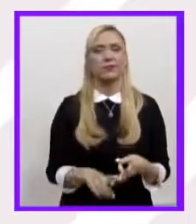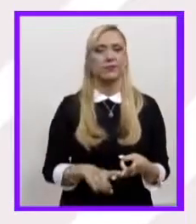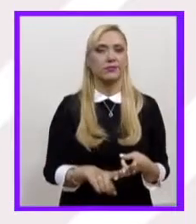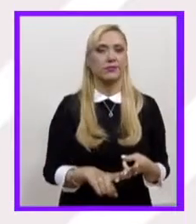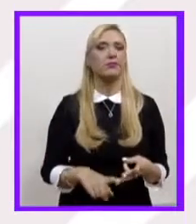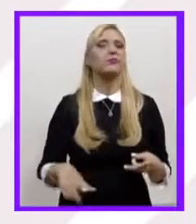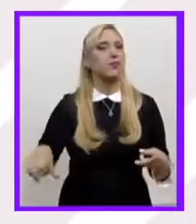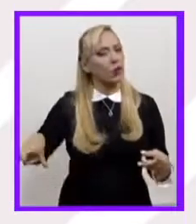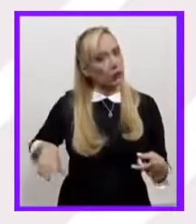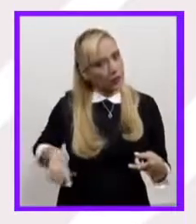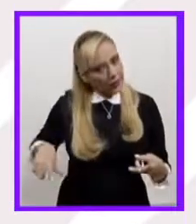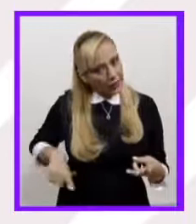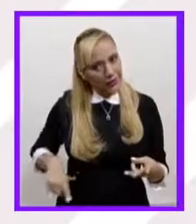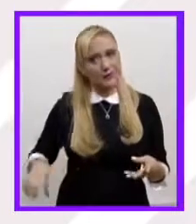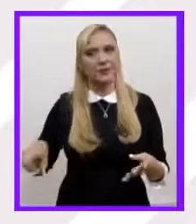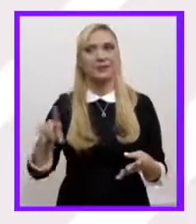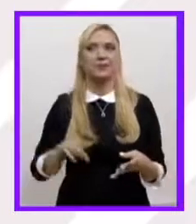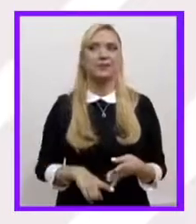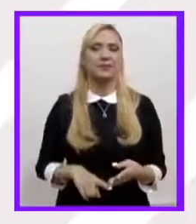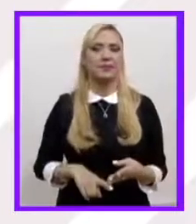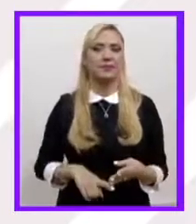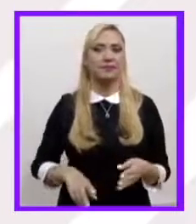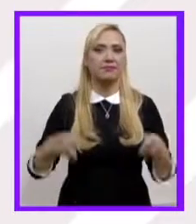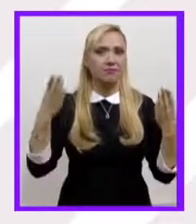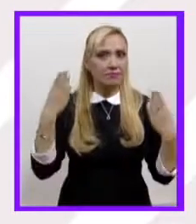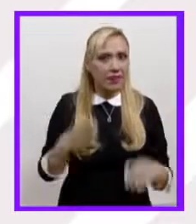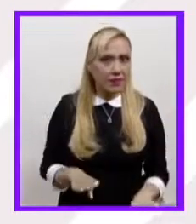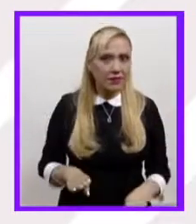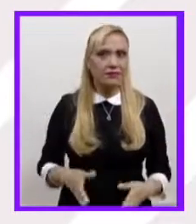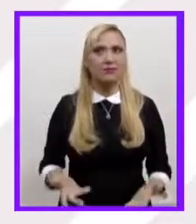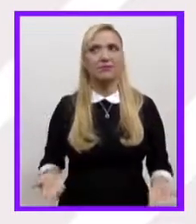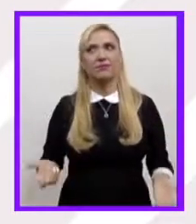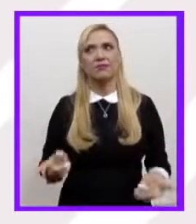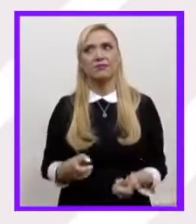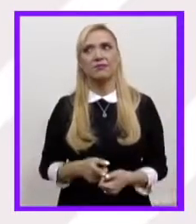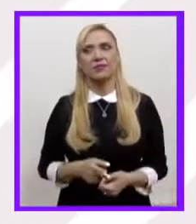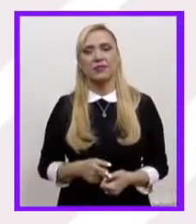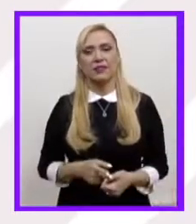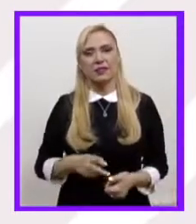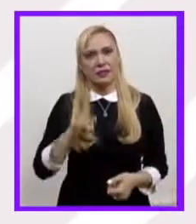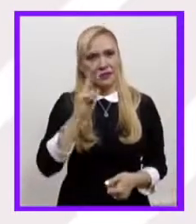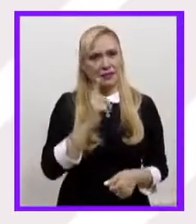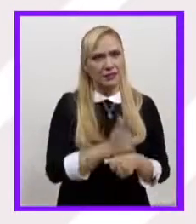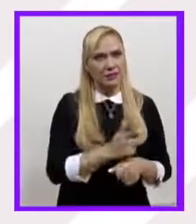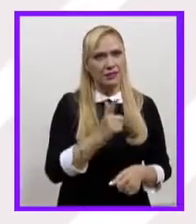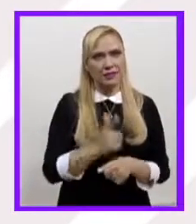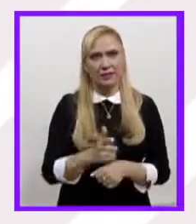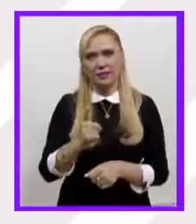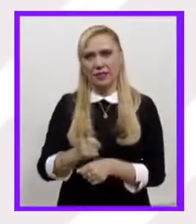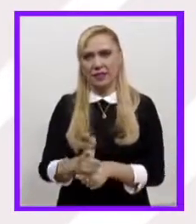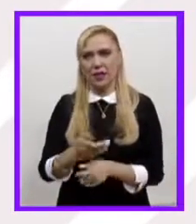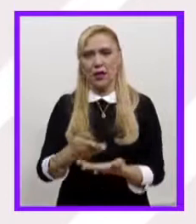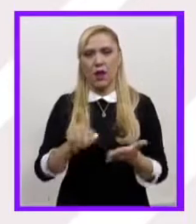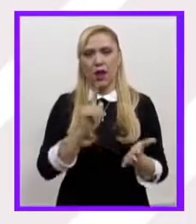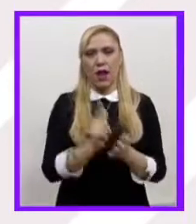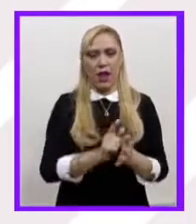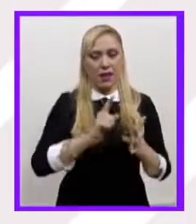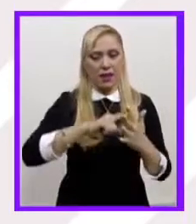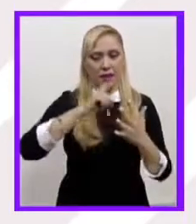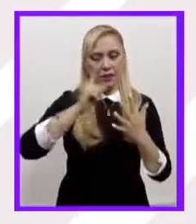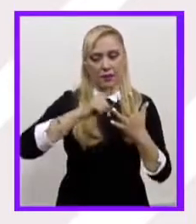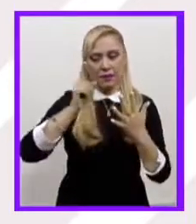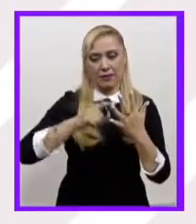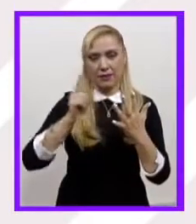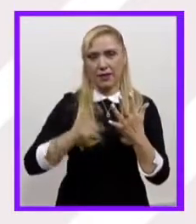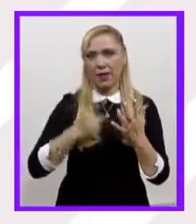espacio público, en los establecimientos mercantiles, y entonces logramos identificar las leyes en la materia para poderlas